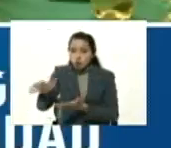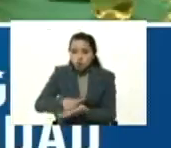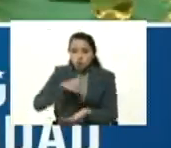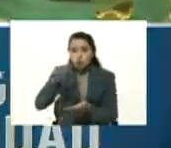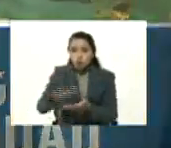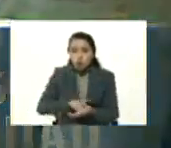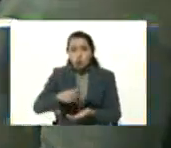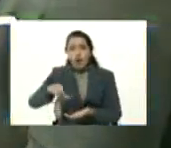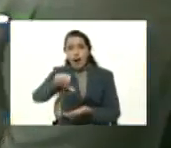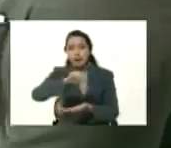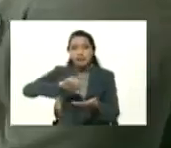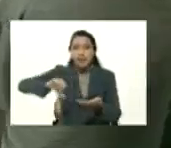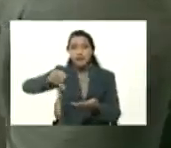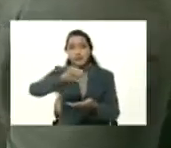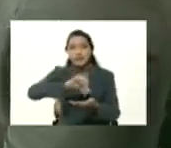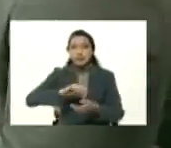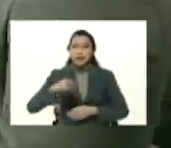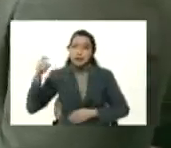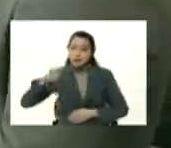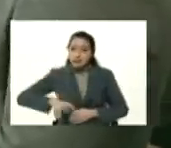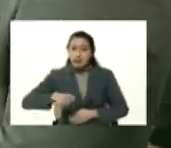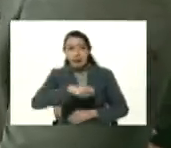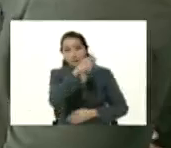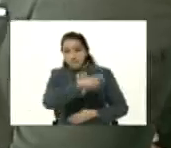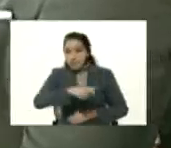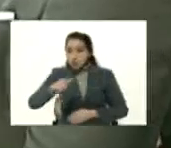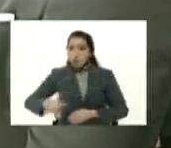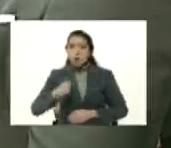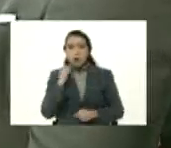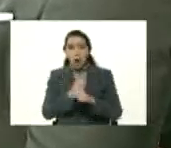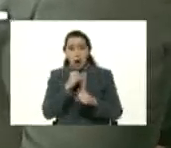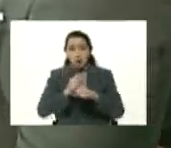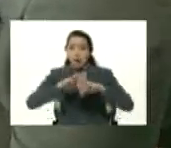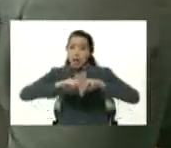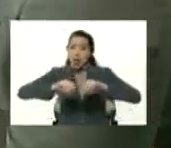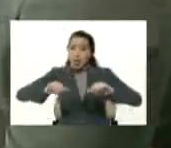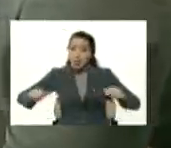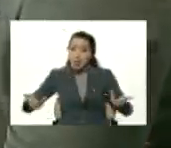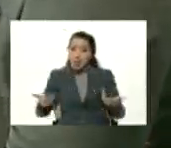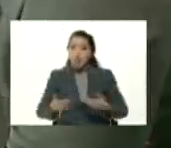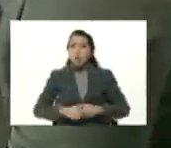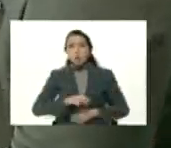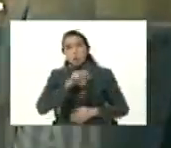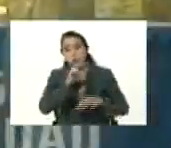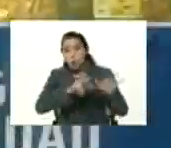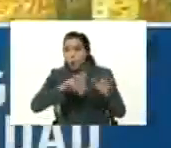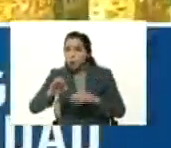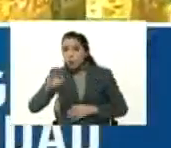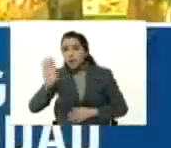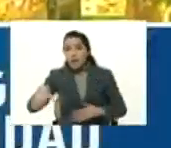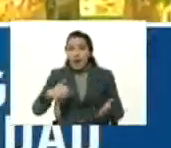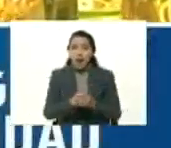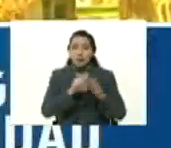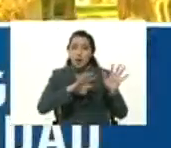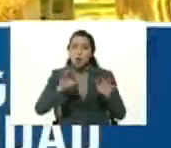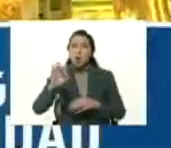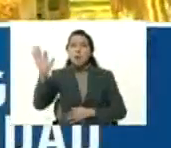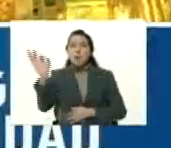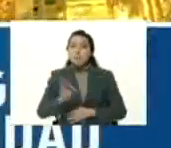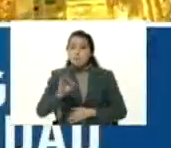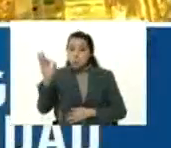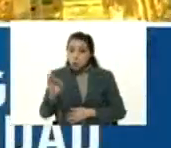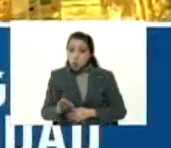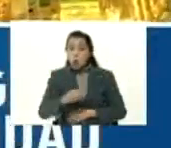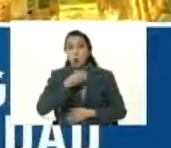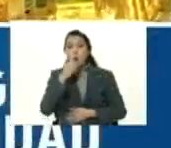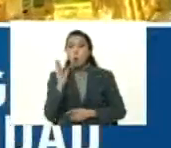aceite, necesita a los productores primarios. Si quieres llegar al 80, 90%, una buena meta